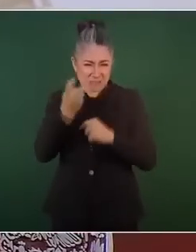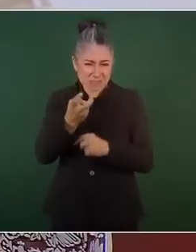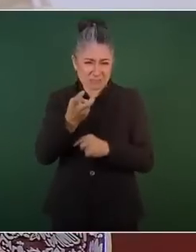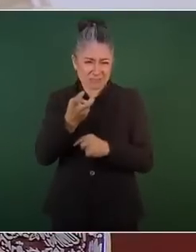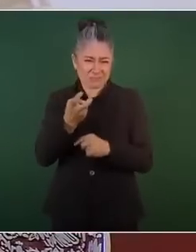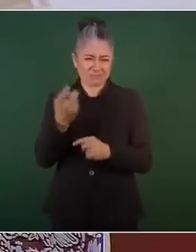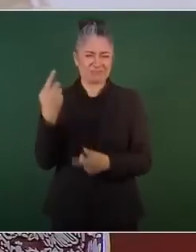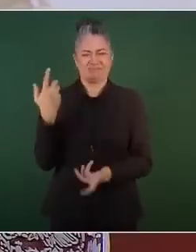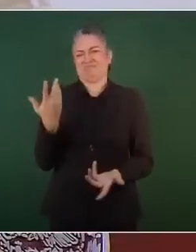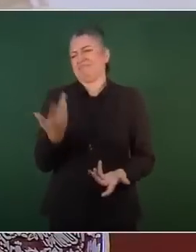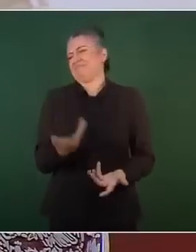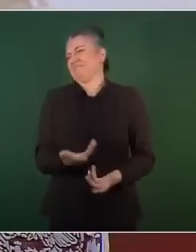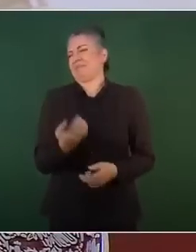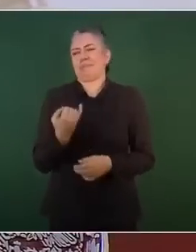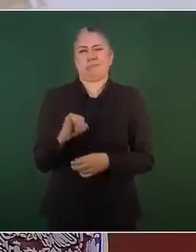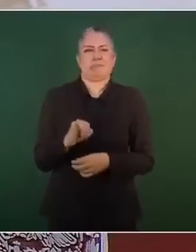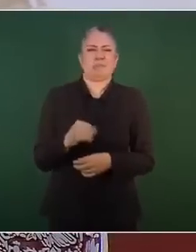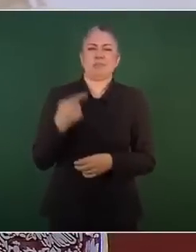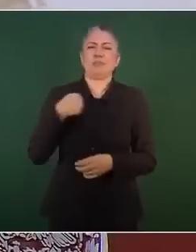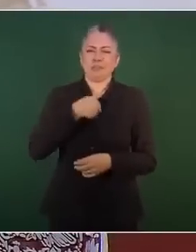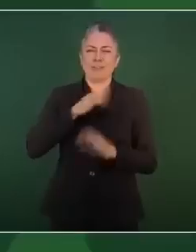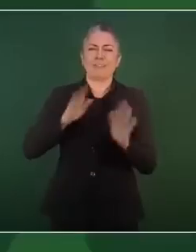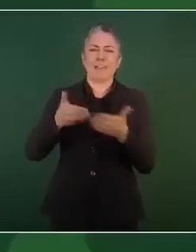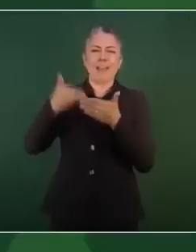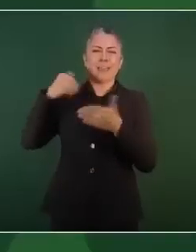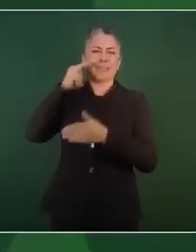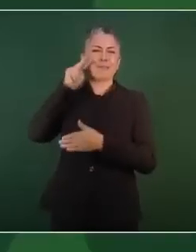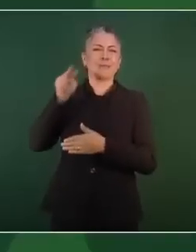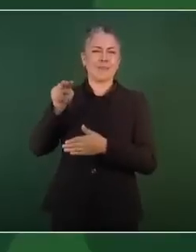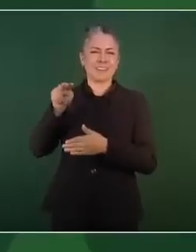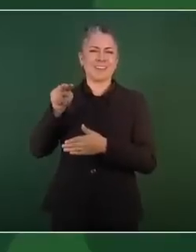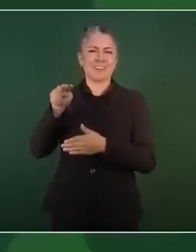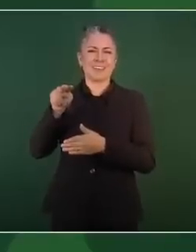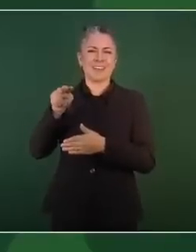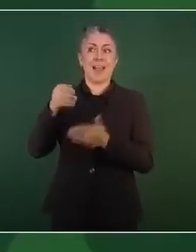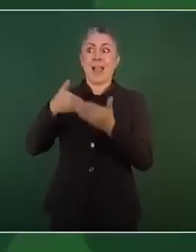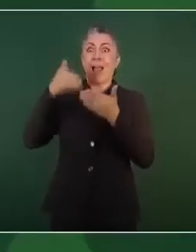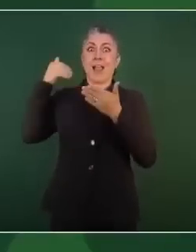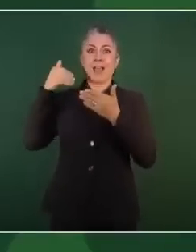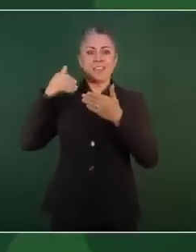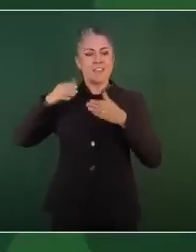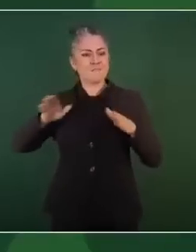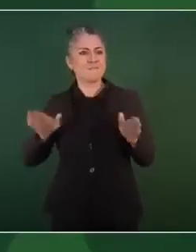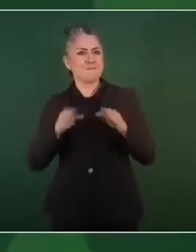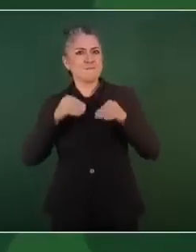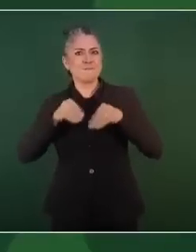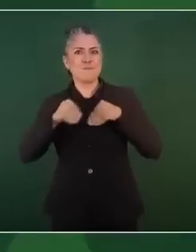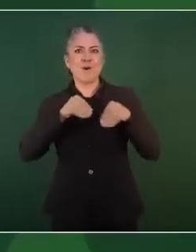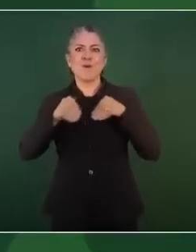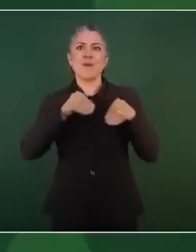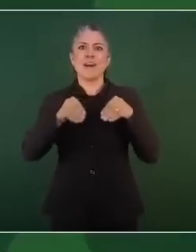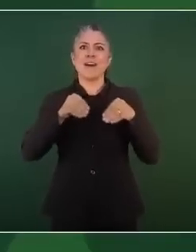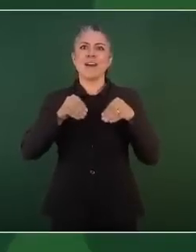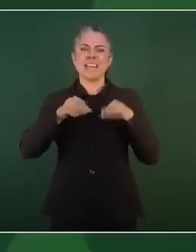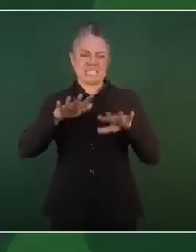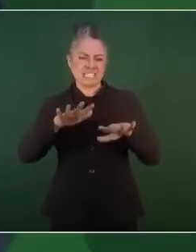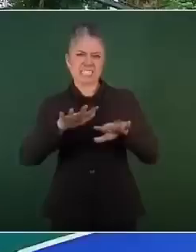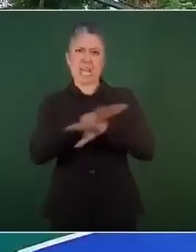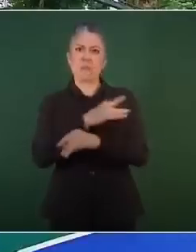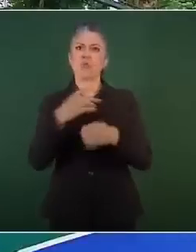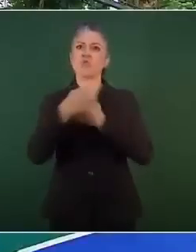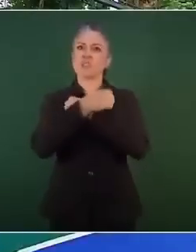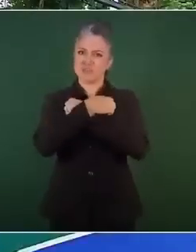los vimos cuando impulsaba la llamada reforma educativa. Decía, me preocupan mucho